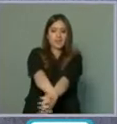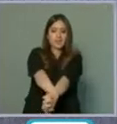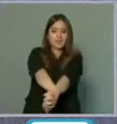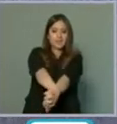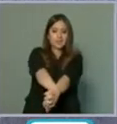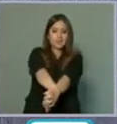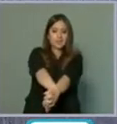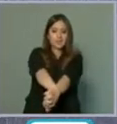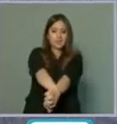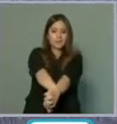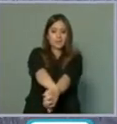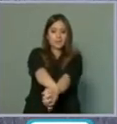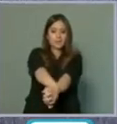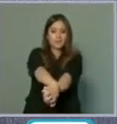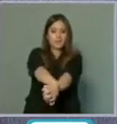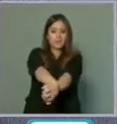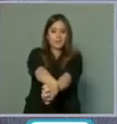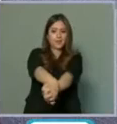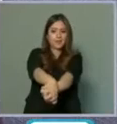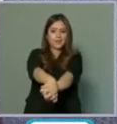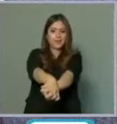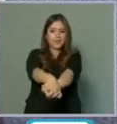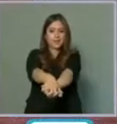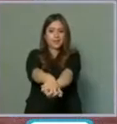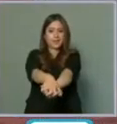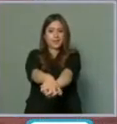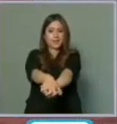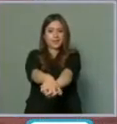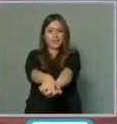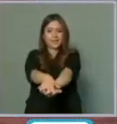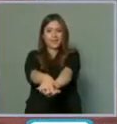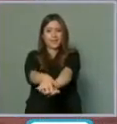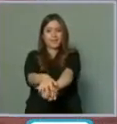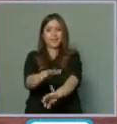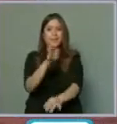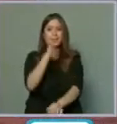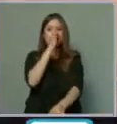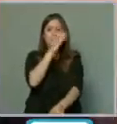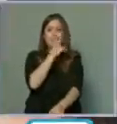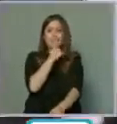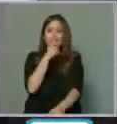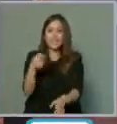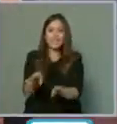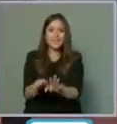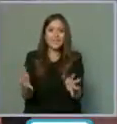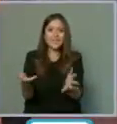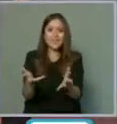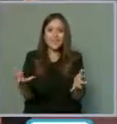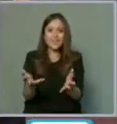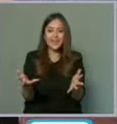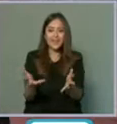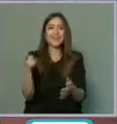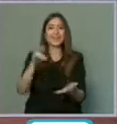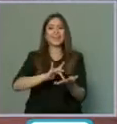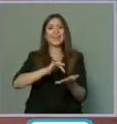lentamente, ¡No! por arriba, por arriba, No por puedo. arriba, por arriba, ¡No! por arriba. ¿Qué hizo? Muchas